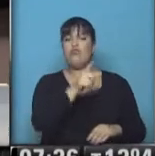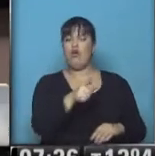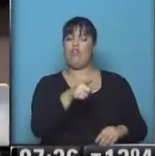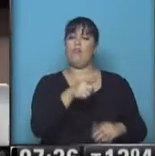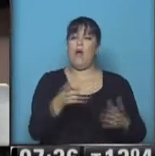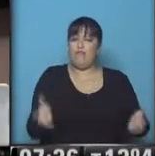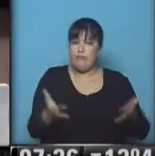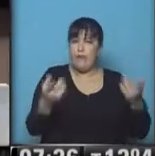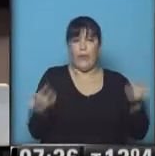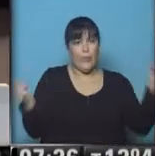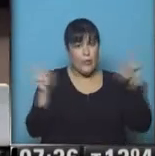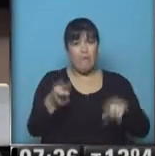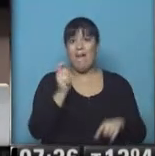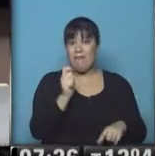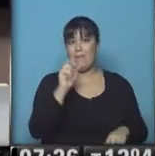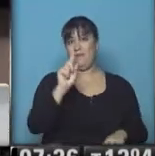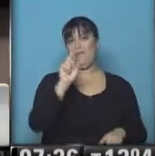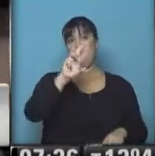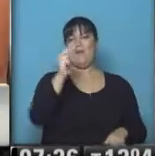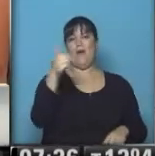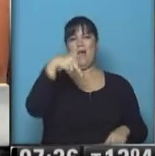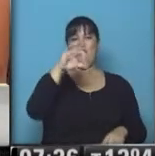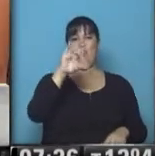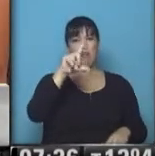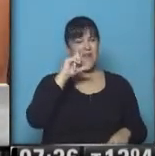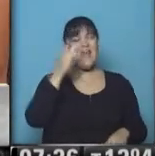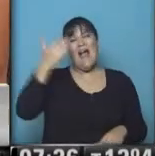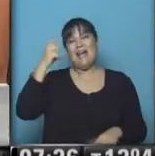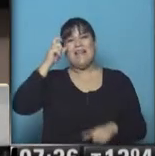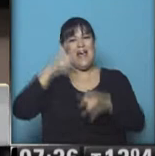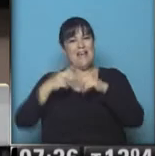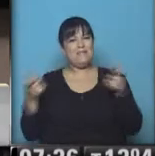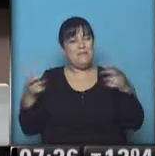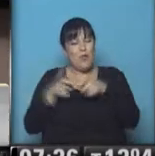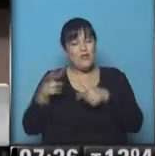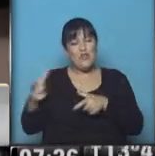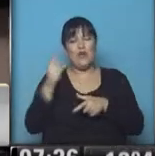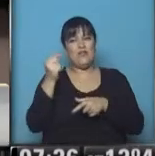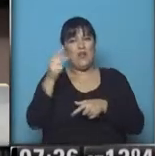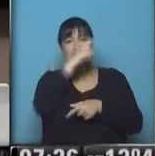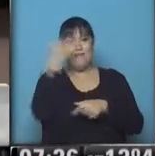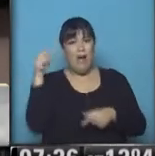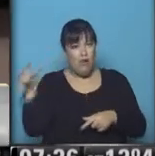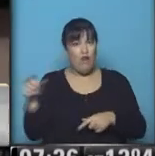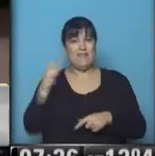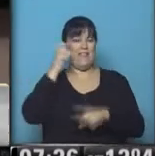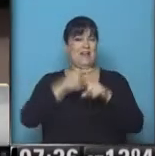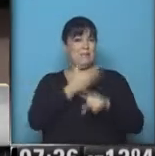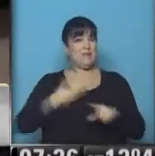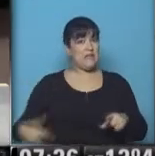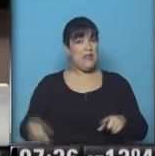volviera a este sistema fue justamente alejandro vanoli en ese momento presidente de la comisión nacional de valores desde diciembre el planteo que